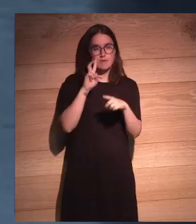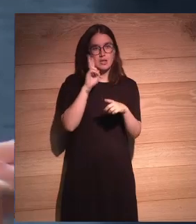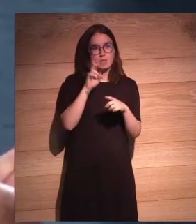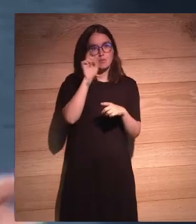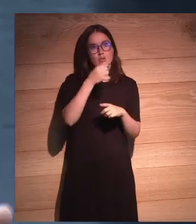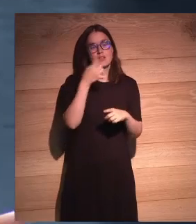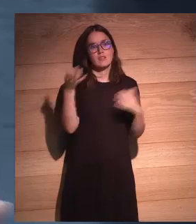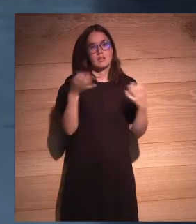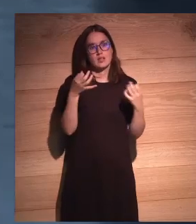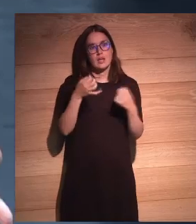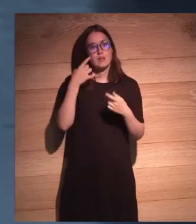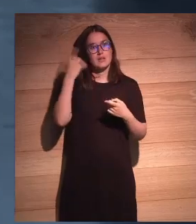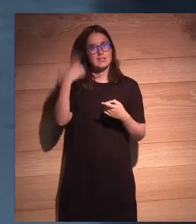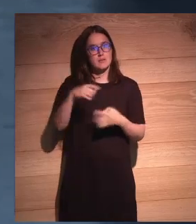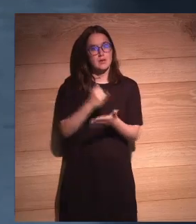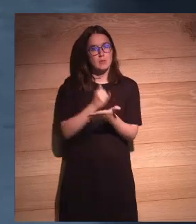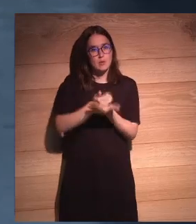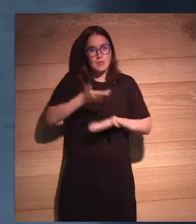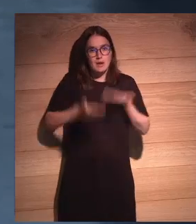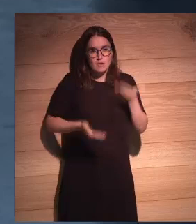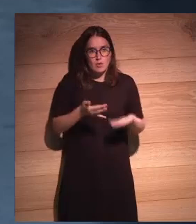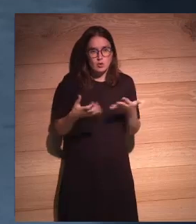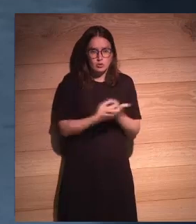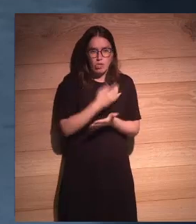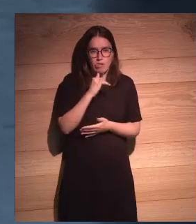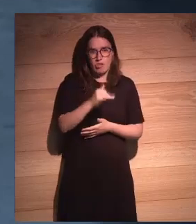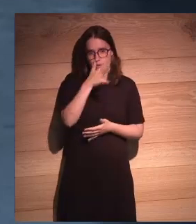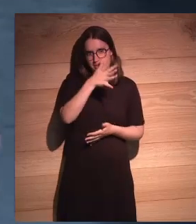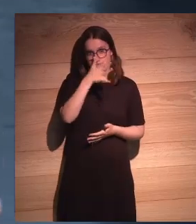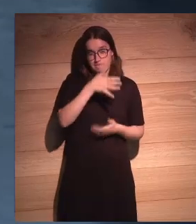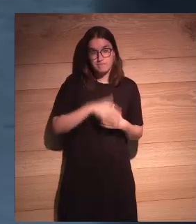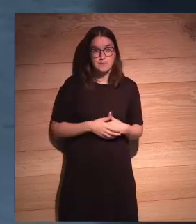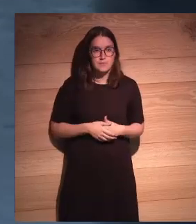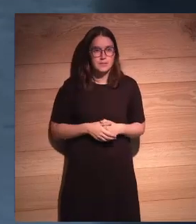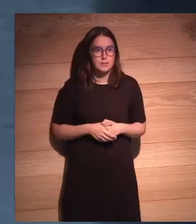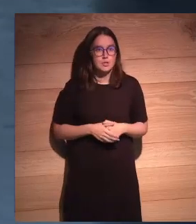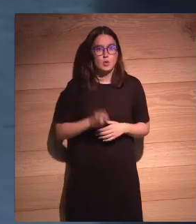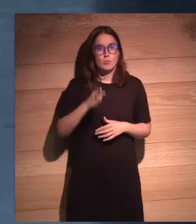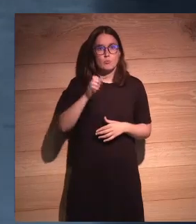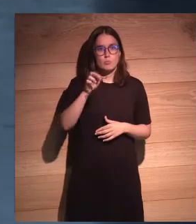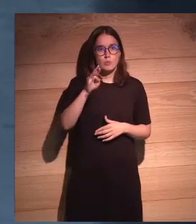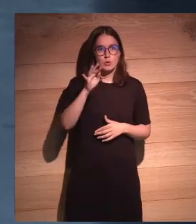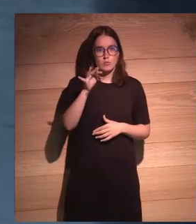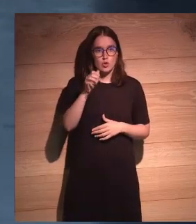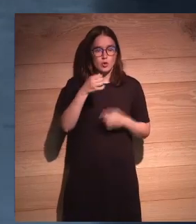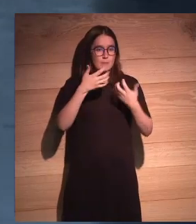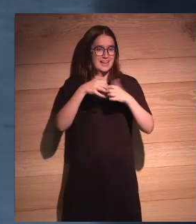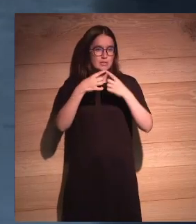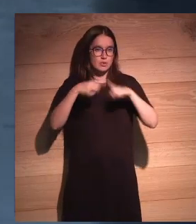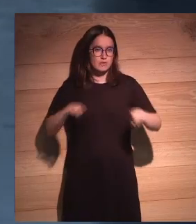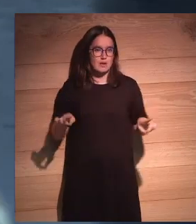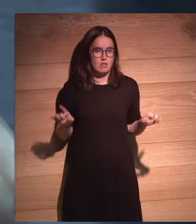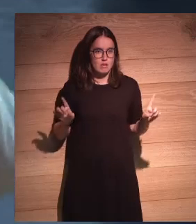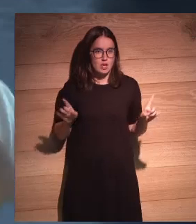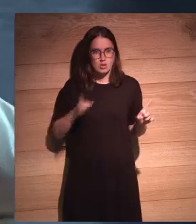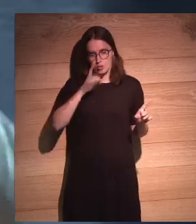puesto el profesor y qué hay que saber para la prueba, no sé qué, la evaluación. Ahí está todo, el portfolio. Ahí hay un mecanismo de inferencia.